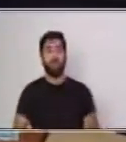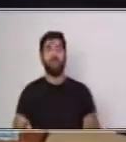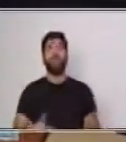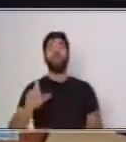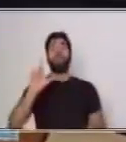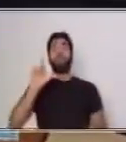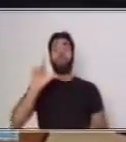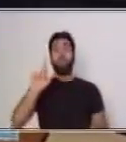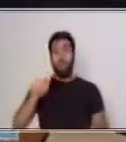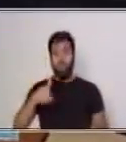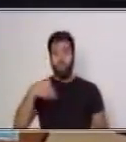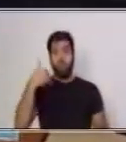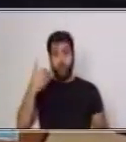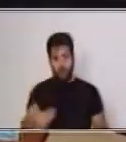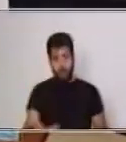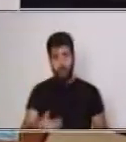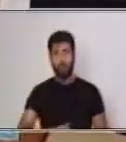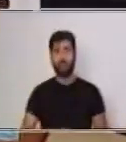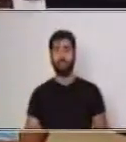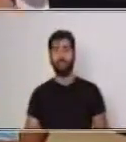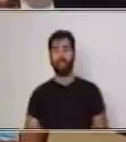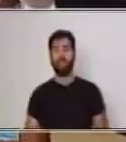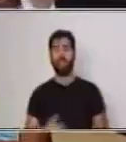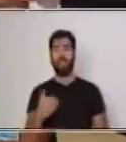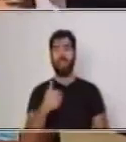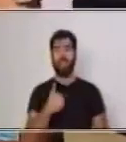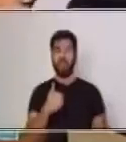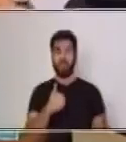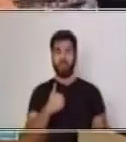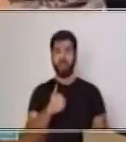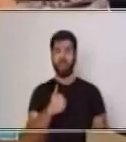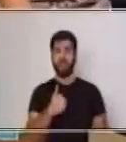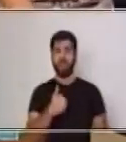Luego tenemos el texto